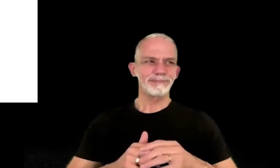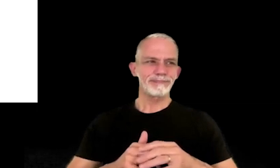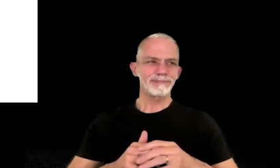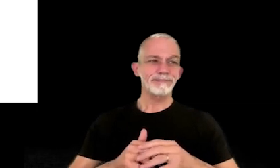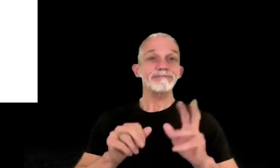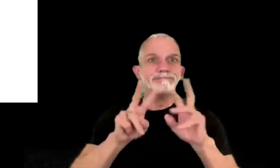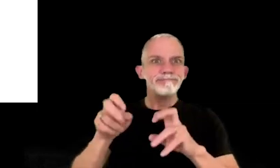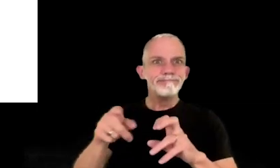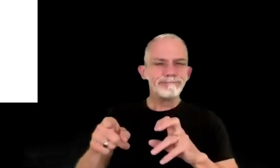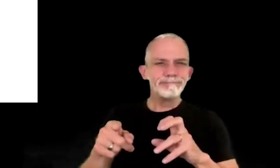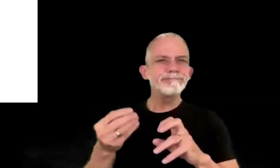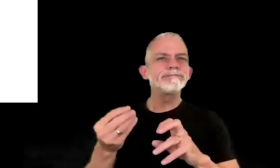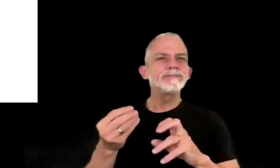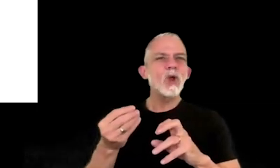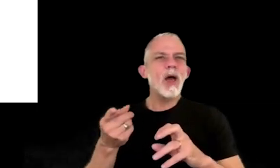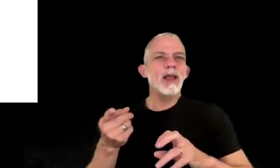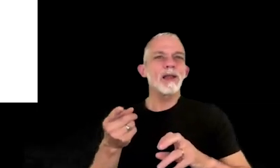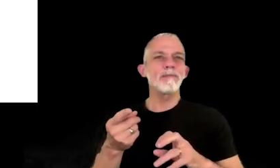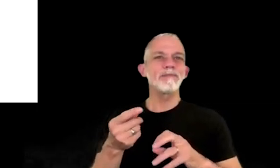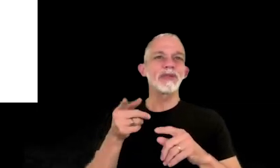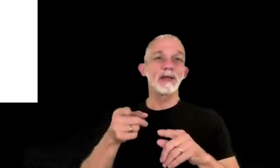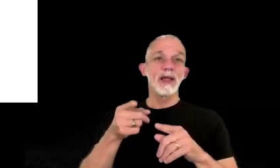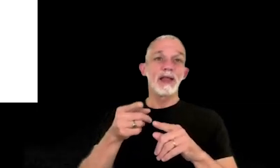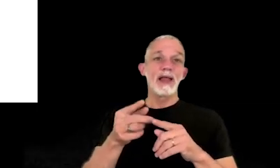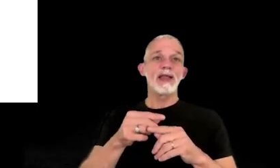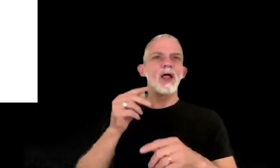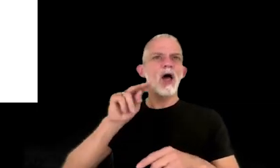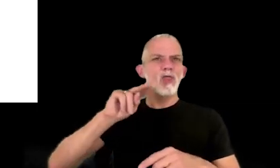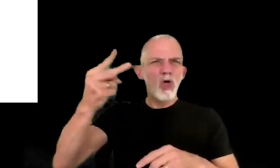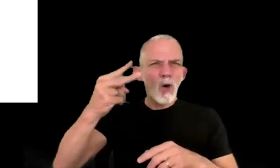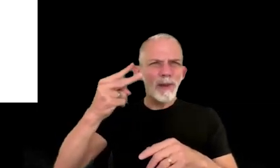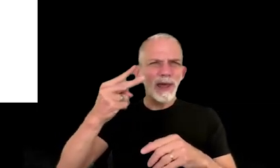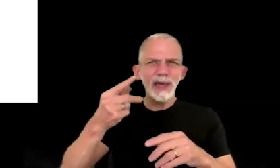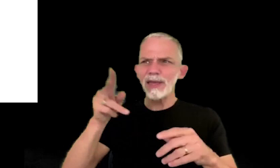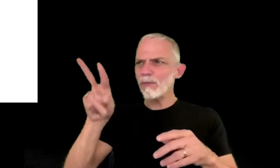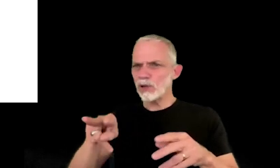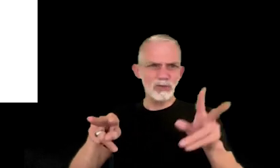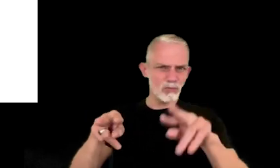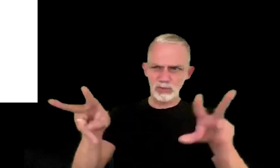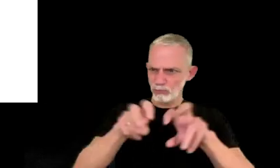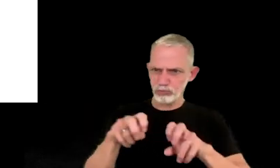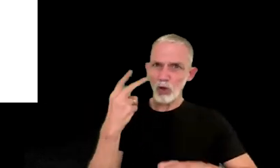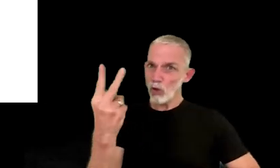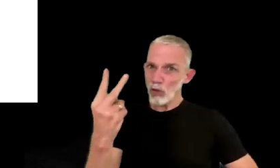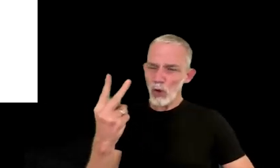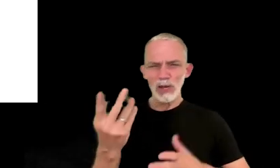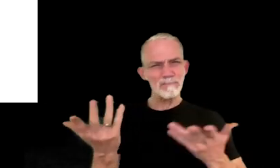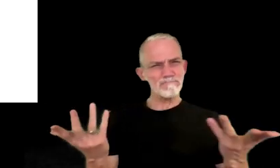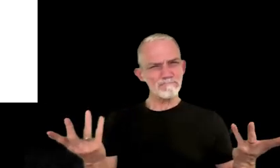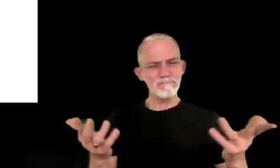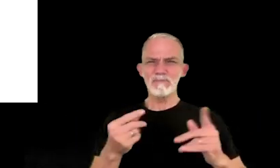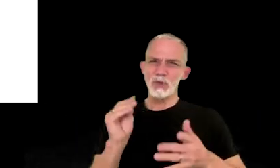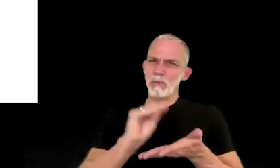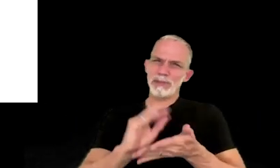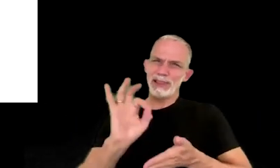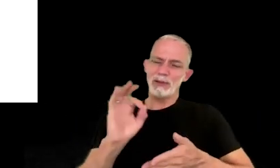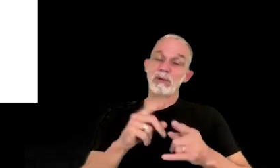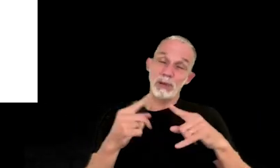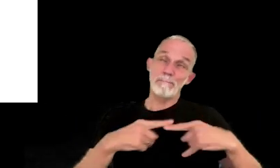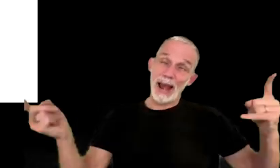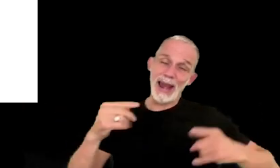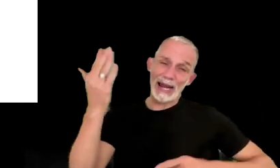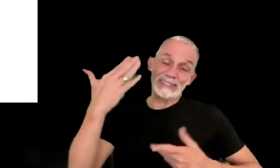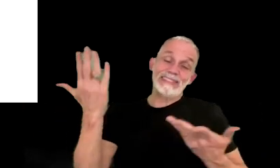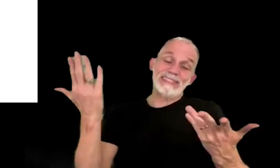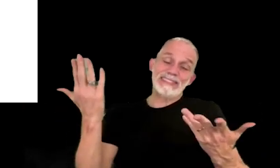Otro aspecto, tener en cuenta la aplicación del doble dividendo. ¿Puedo aplicar el doble dividendo? El doble dividendo no lo incorporé porque me imaginé que iba a ser más larga la charla,